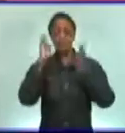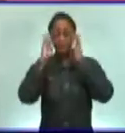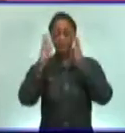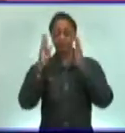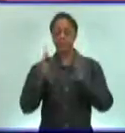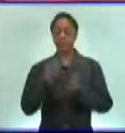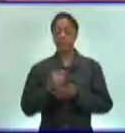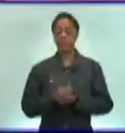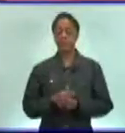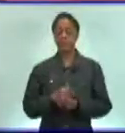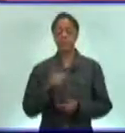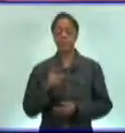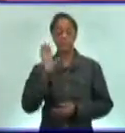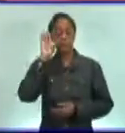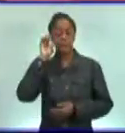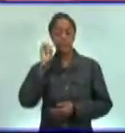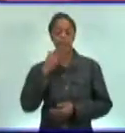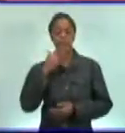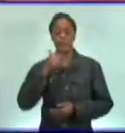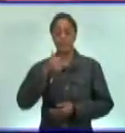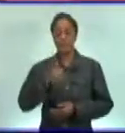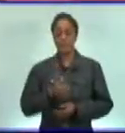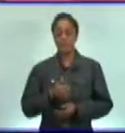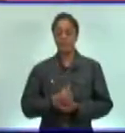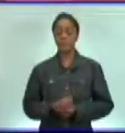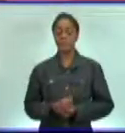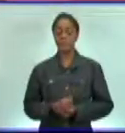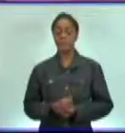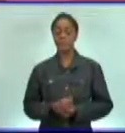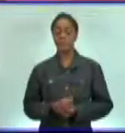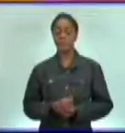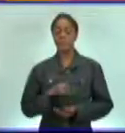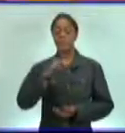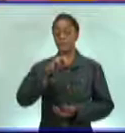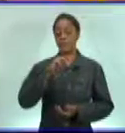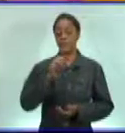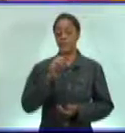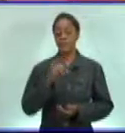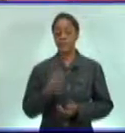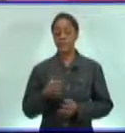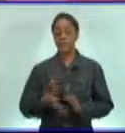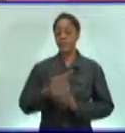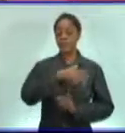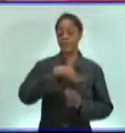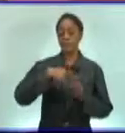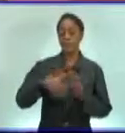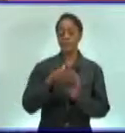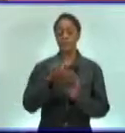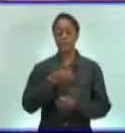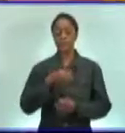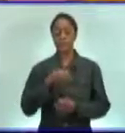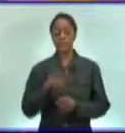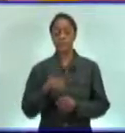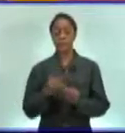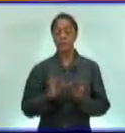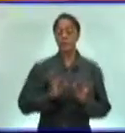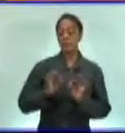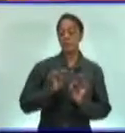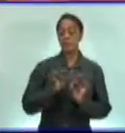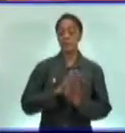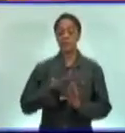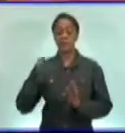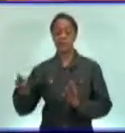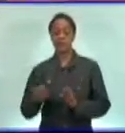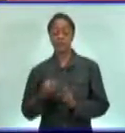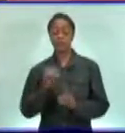atención, lo vais a entender perfectamente. La membrana es la capa que rodea la célula y la protege del medio externo,